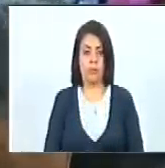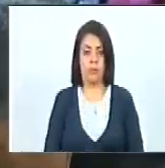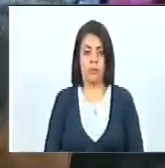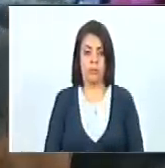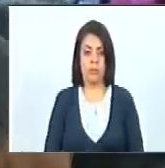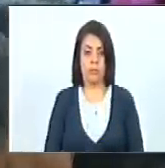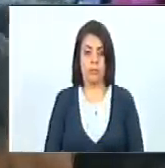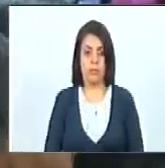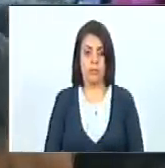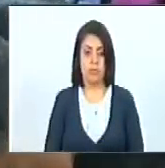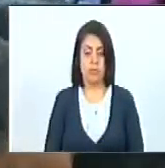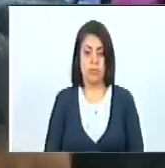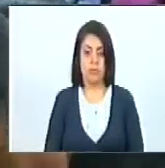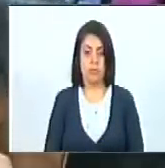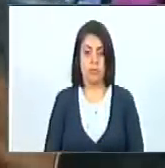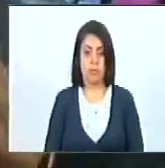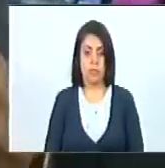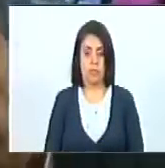Tenemos